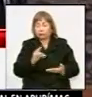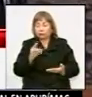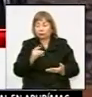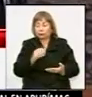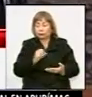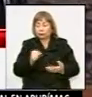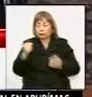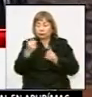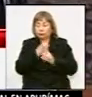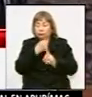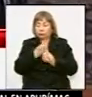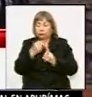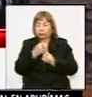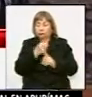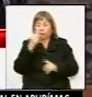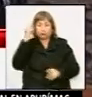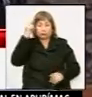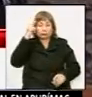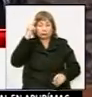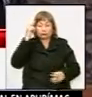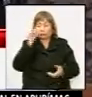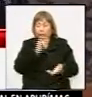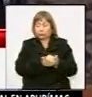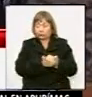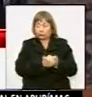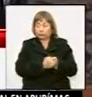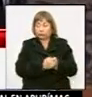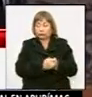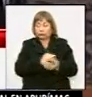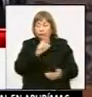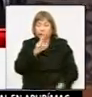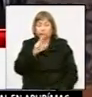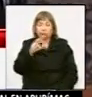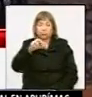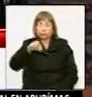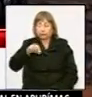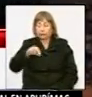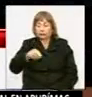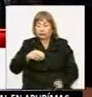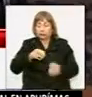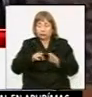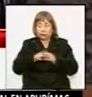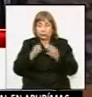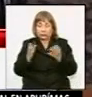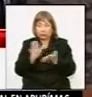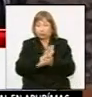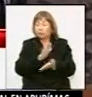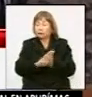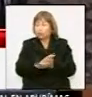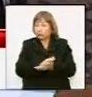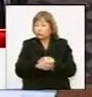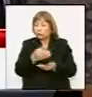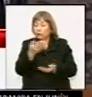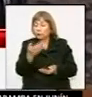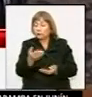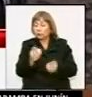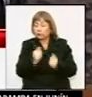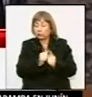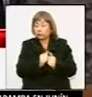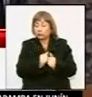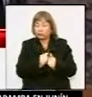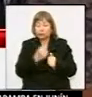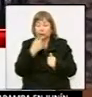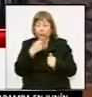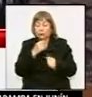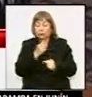de agravio. Por eso es que ya en IRTP se ha abierto el procedimiento administrativo disciplinario que corresponde